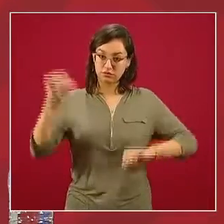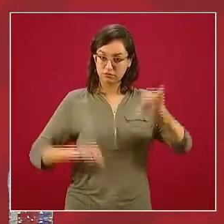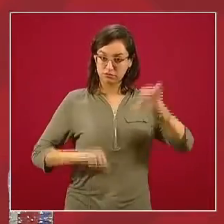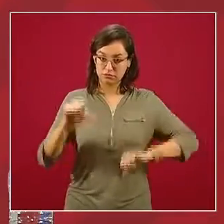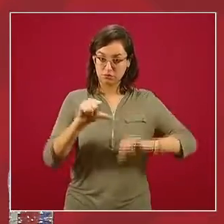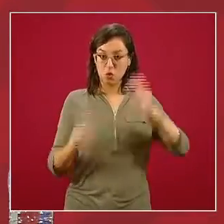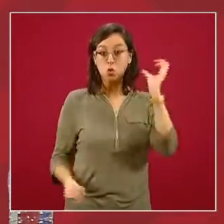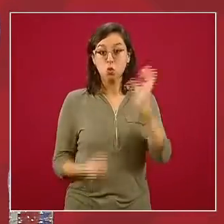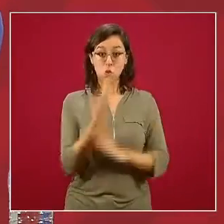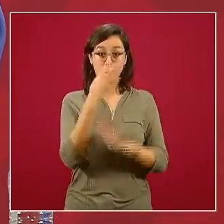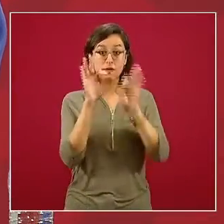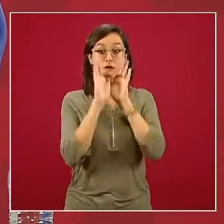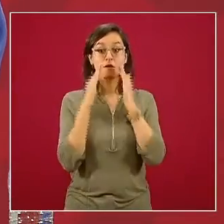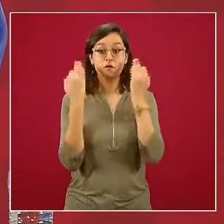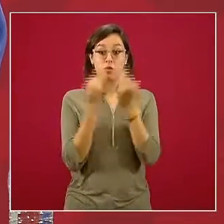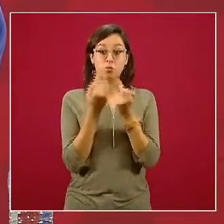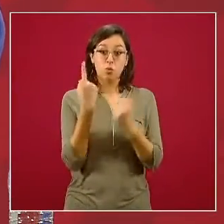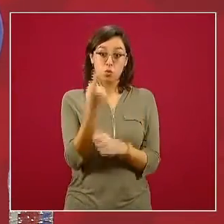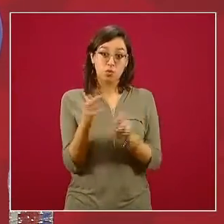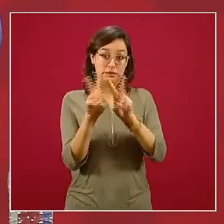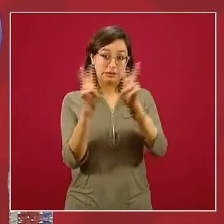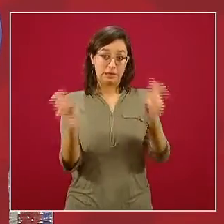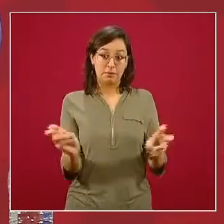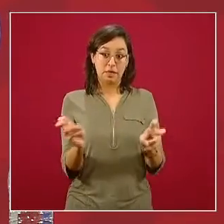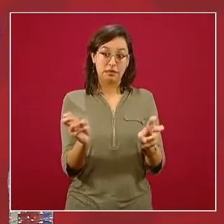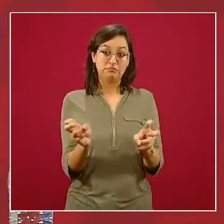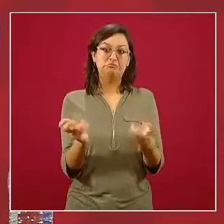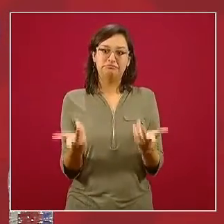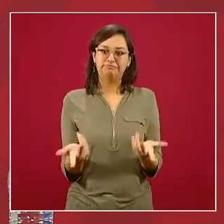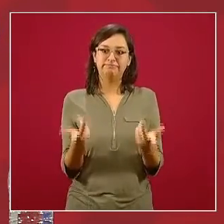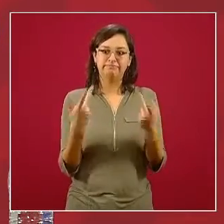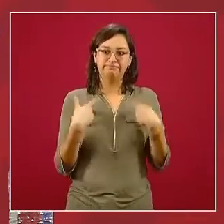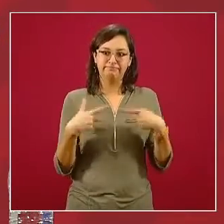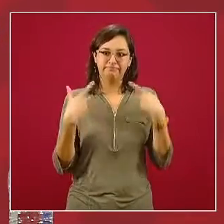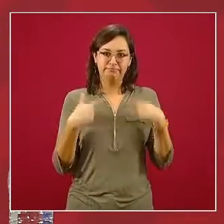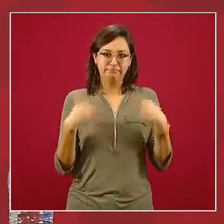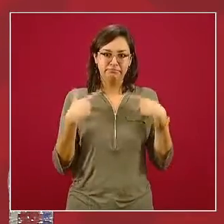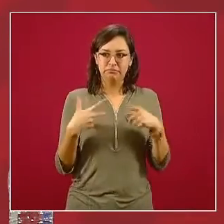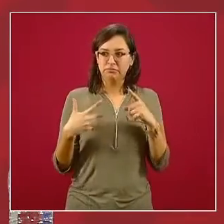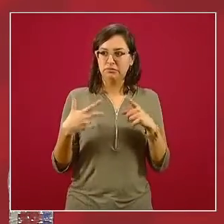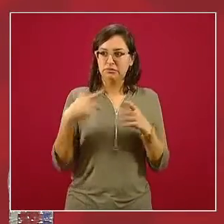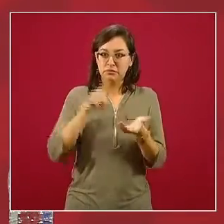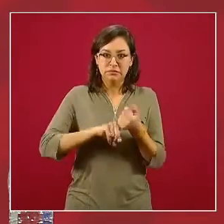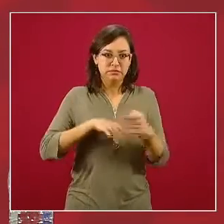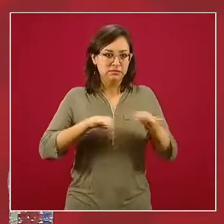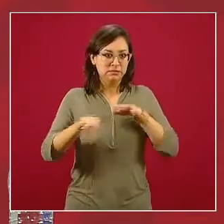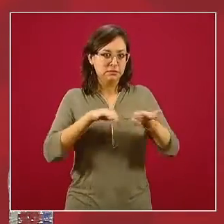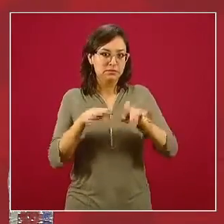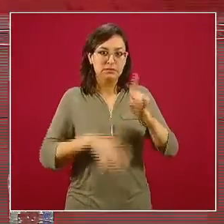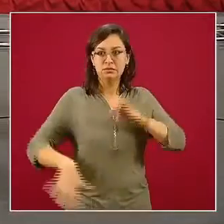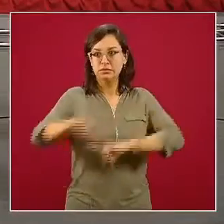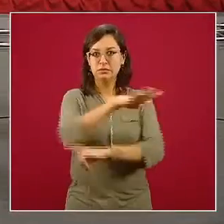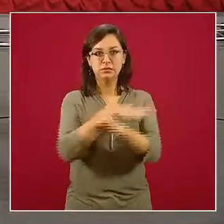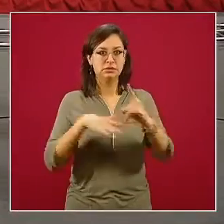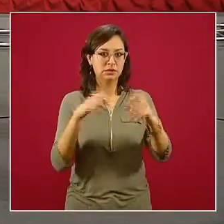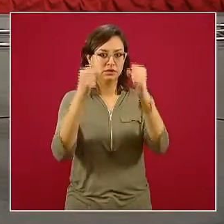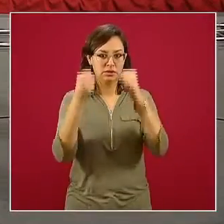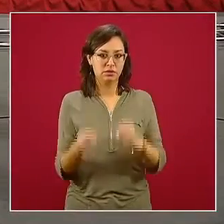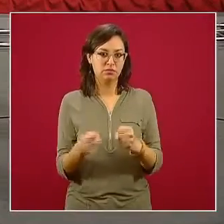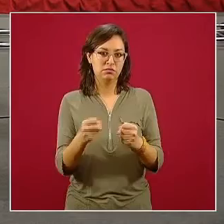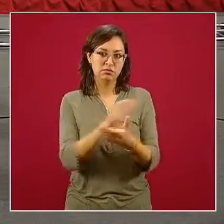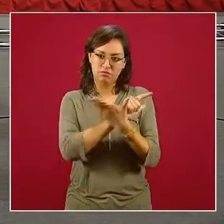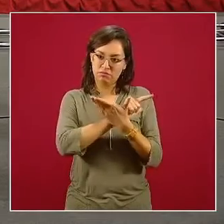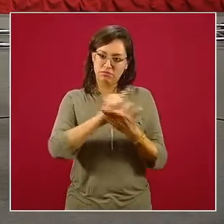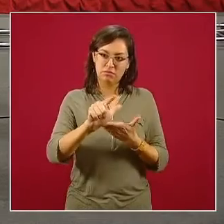los ámbitos más importantes es precisamente la seguridad y la higiene en el trabajo. En el trabajo hay